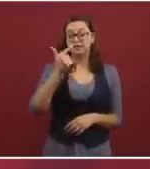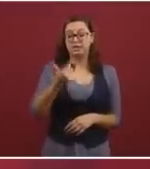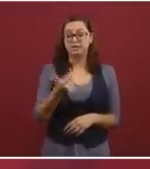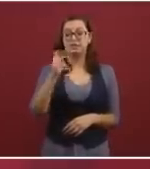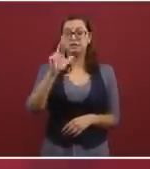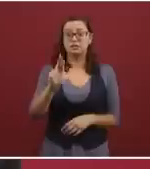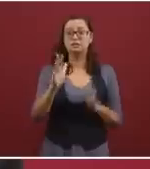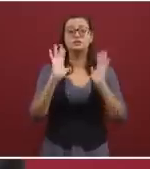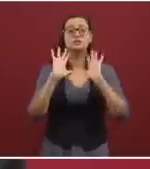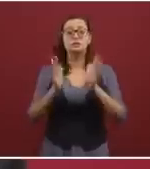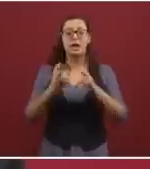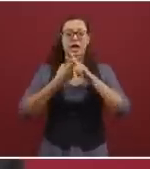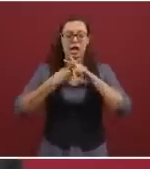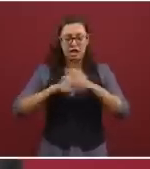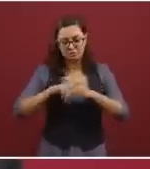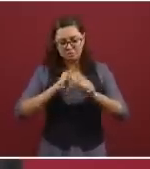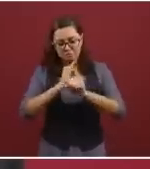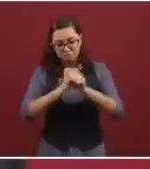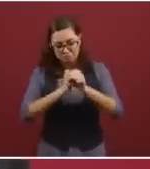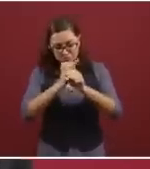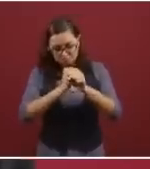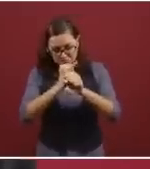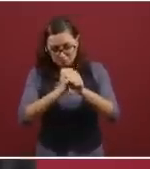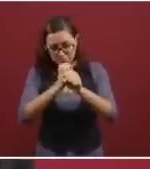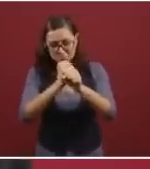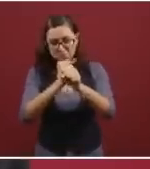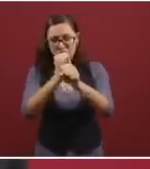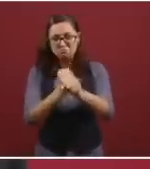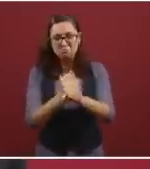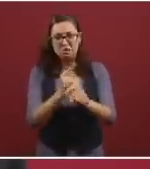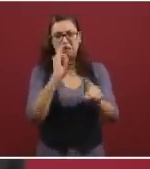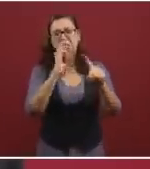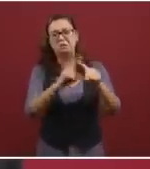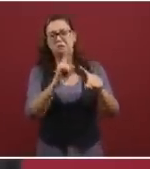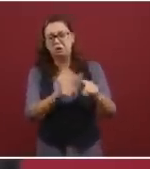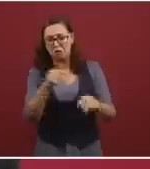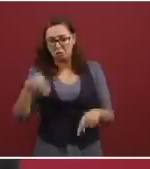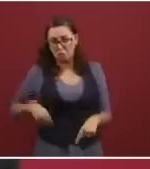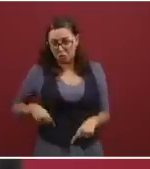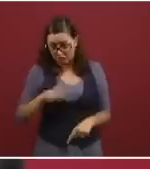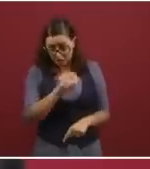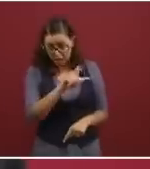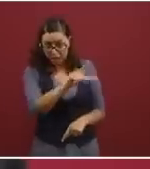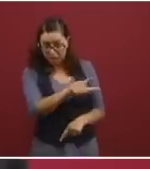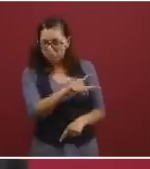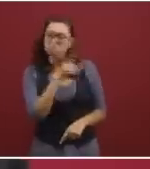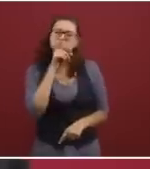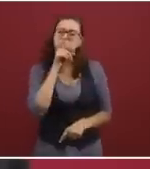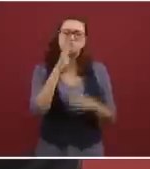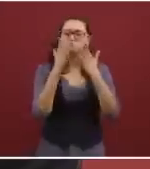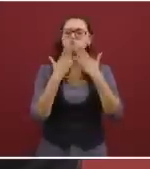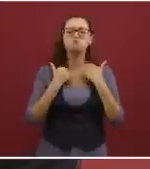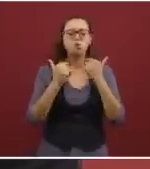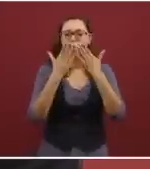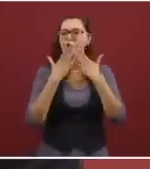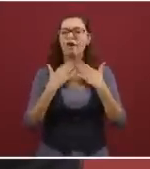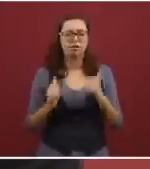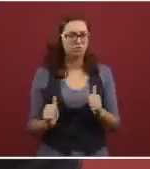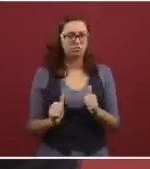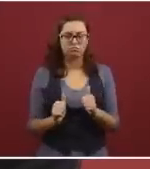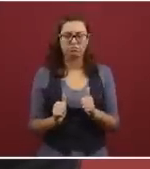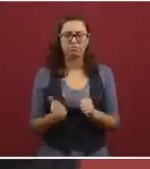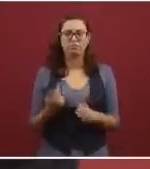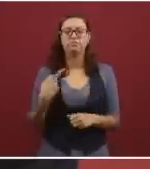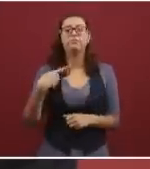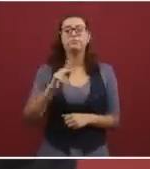hizo la investigación y no encontró responsable a este funcionario de Pemex. Pero